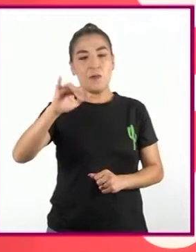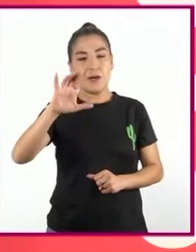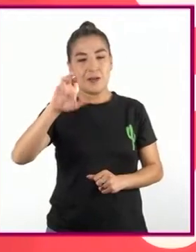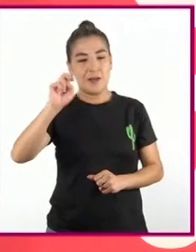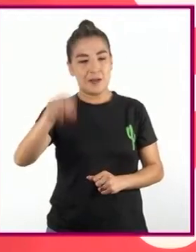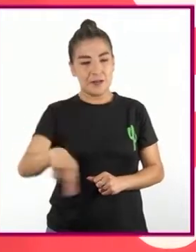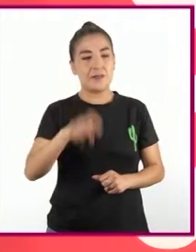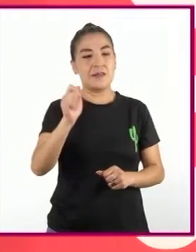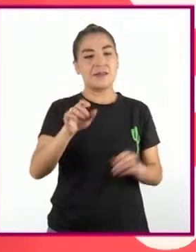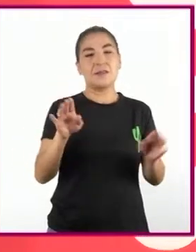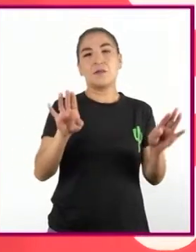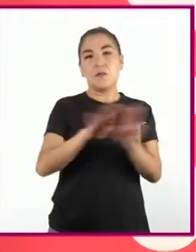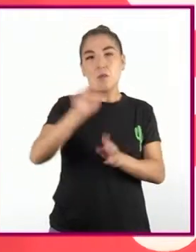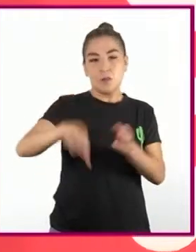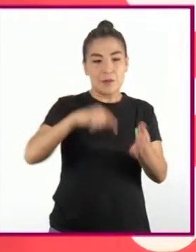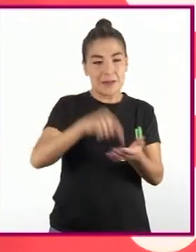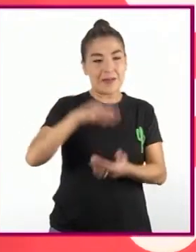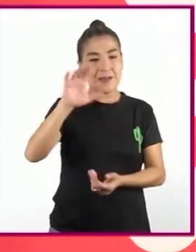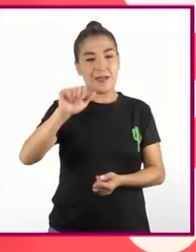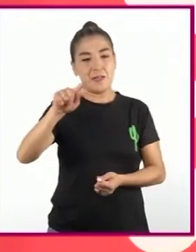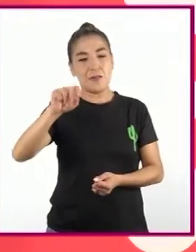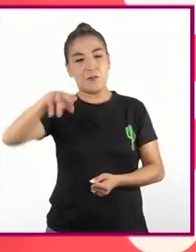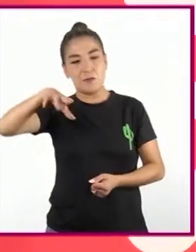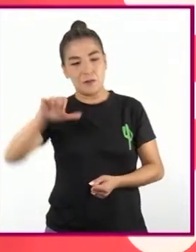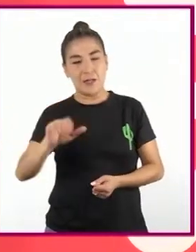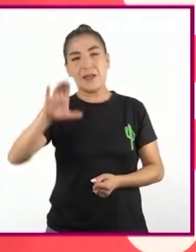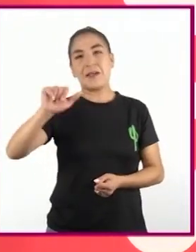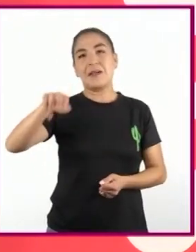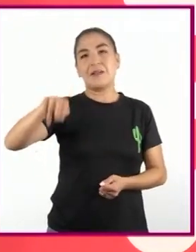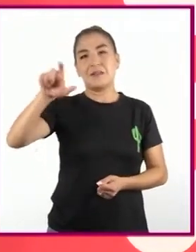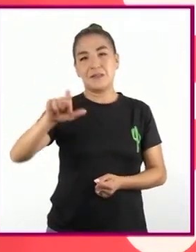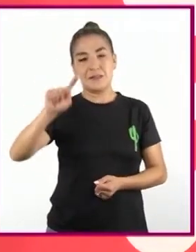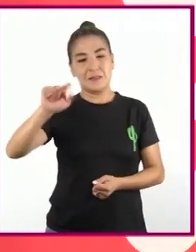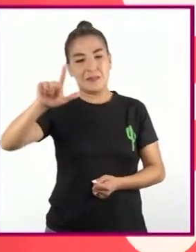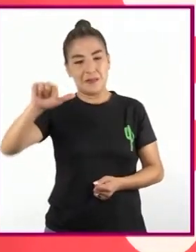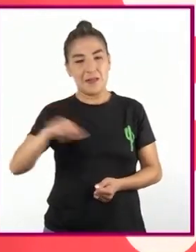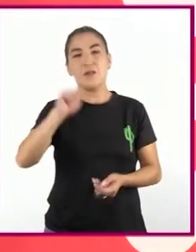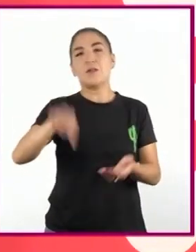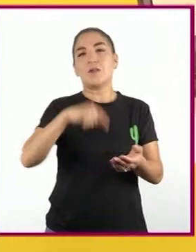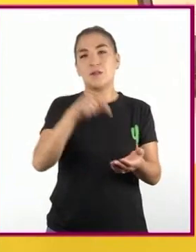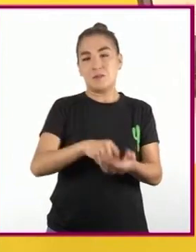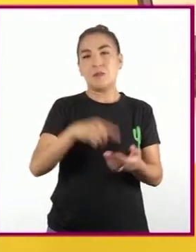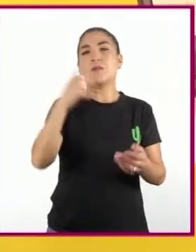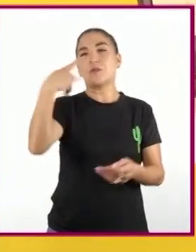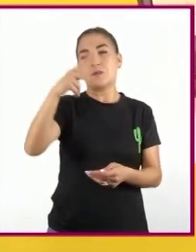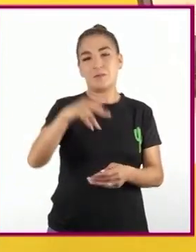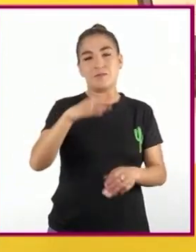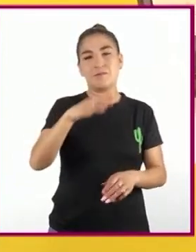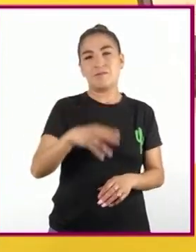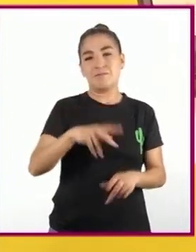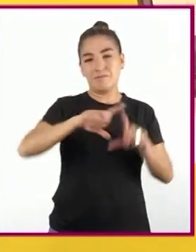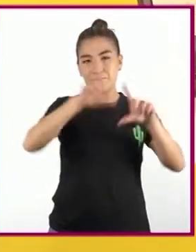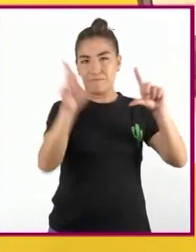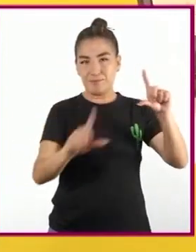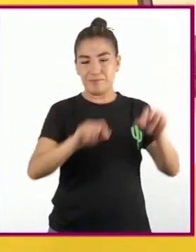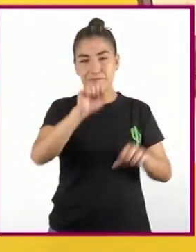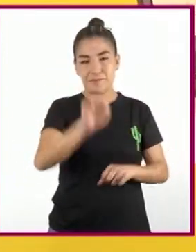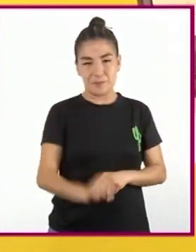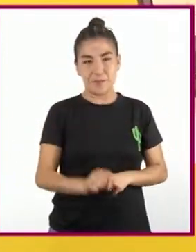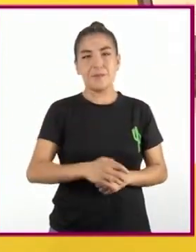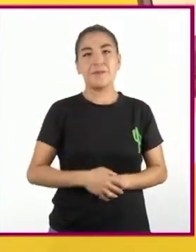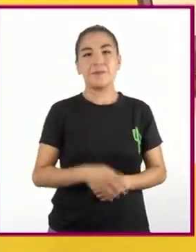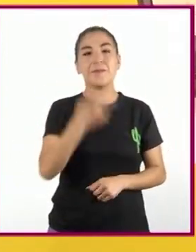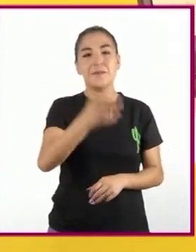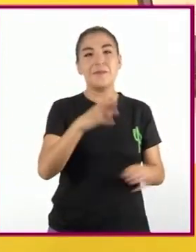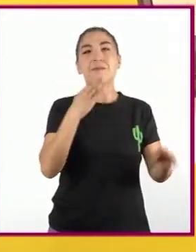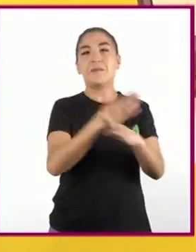Xochicalco como importantes centros económicos y arquitectónicos en Mesoamérica. Es por ello que utilizaremos los